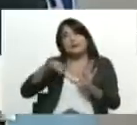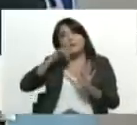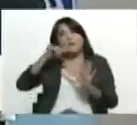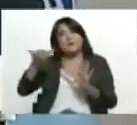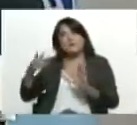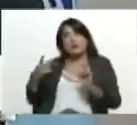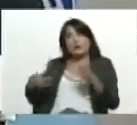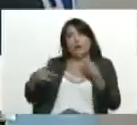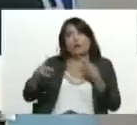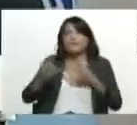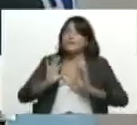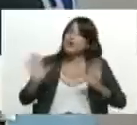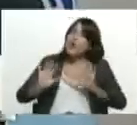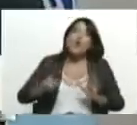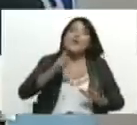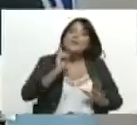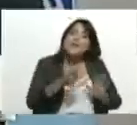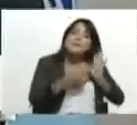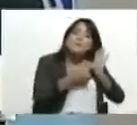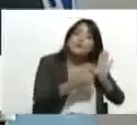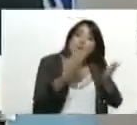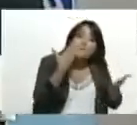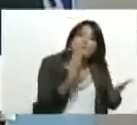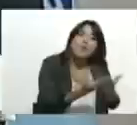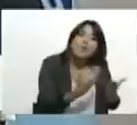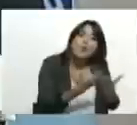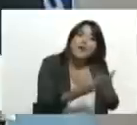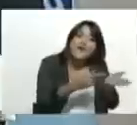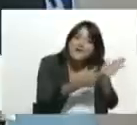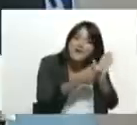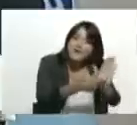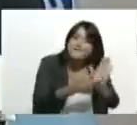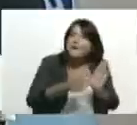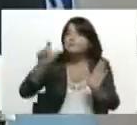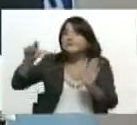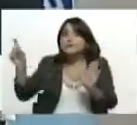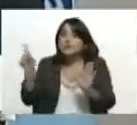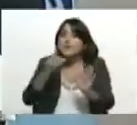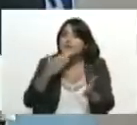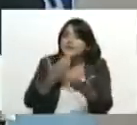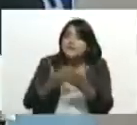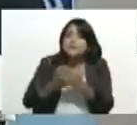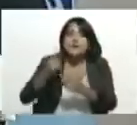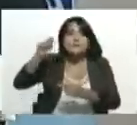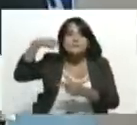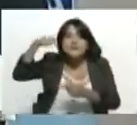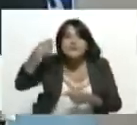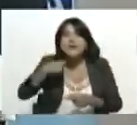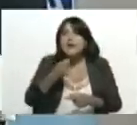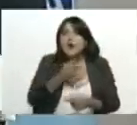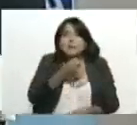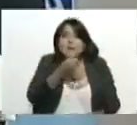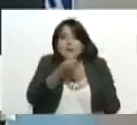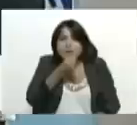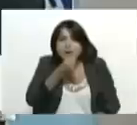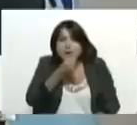de retaliación sin pruebas se supone que tiene que haber prueba testimonios audios videos fotografías